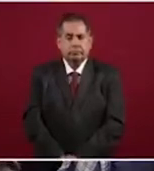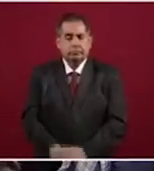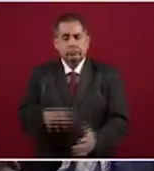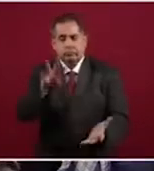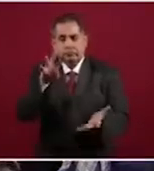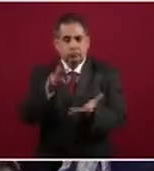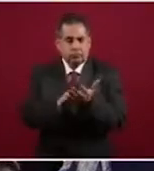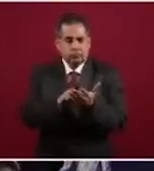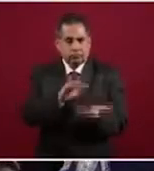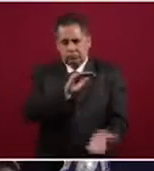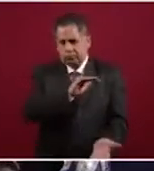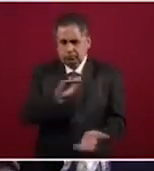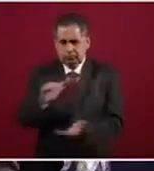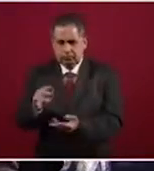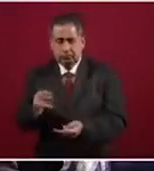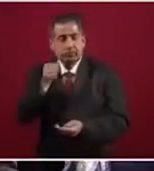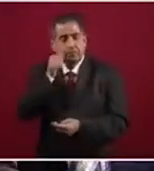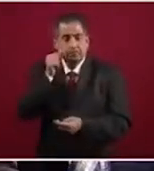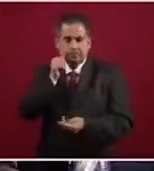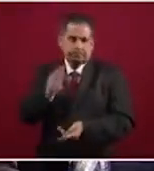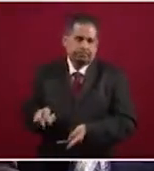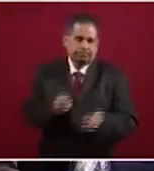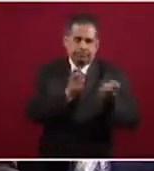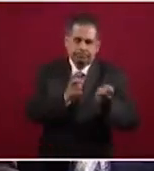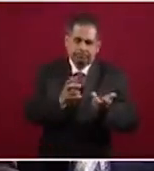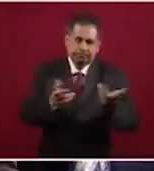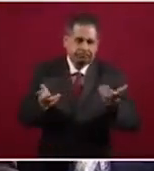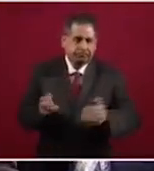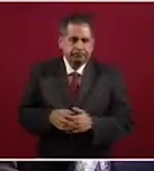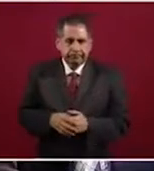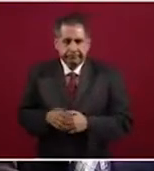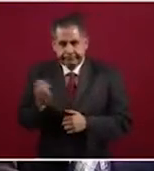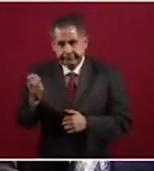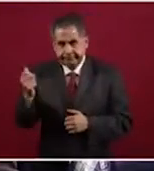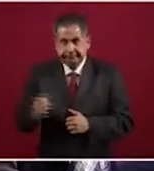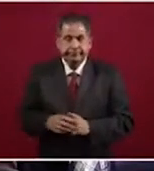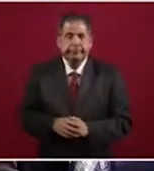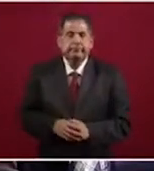4,000 barriles se robaron ayer. Es este.